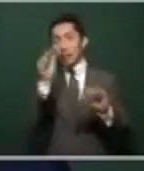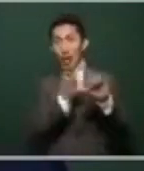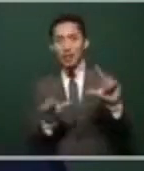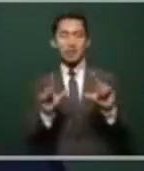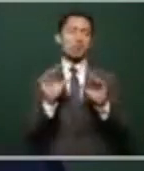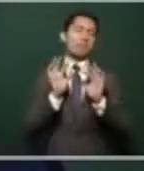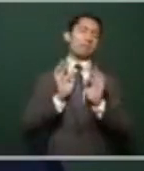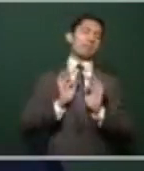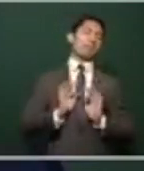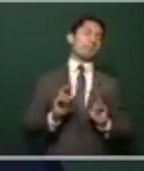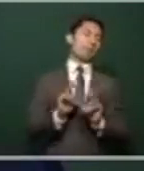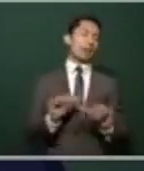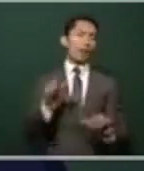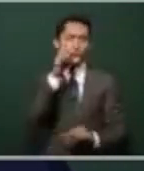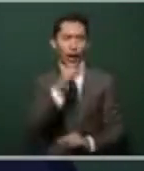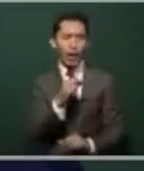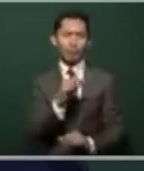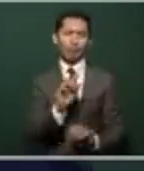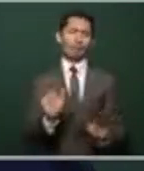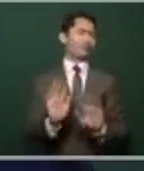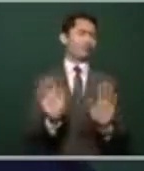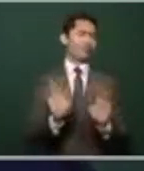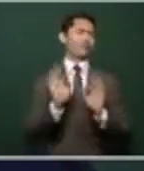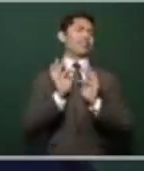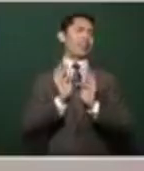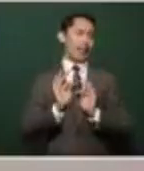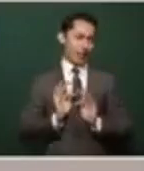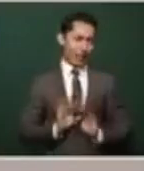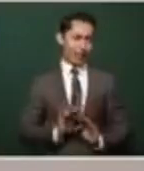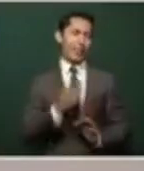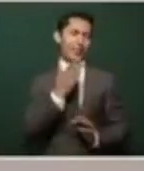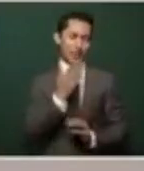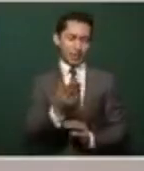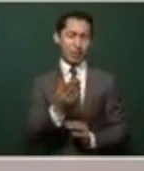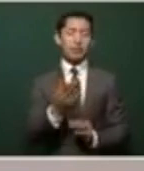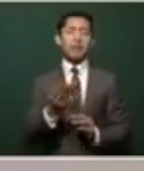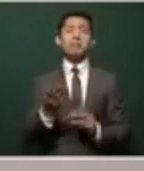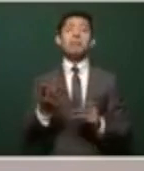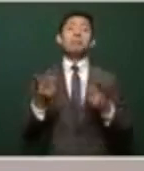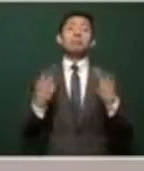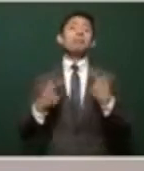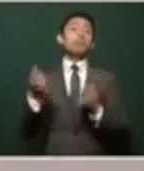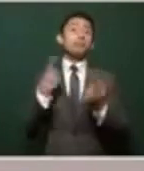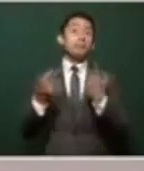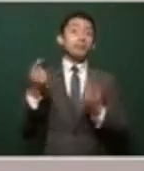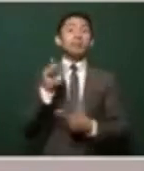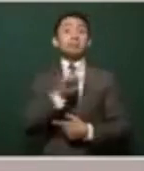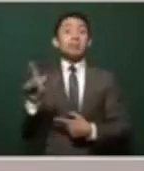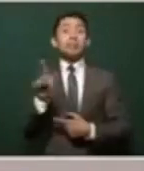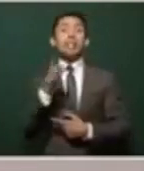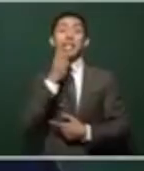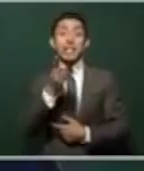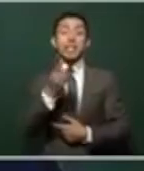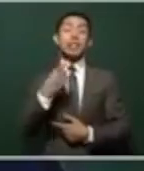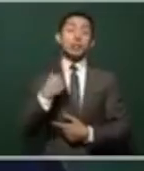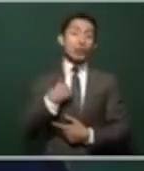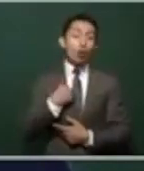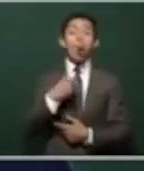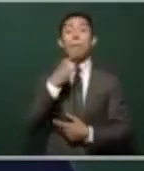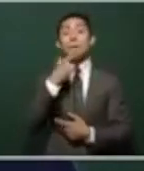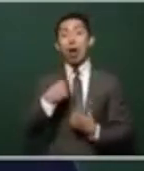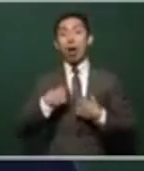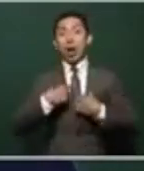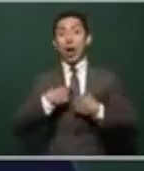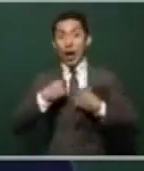fallar. Los expertos dicen que ¿para qué me pongo una camisa de fuerza y